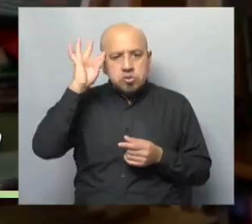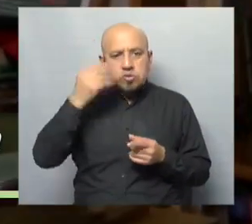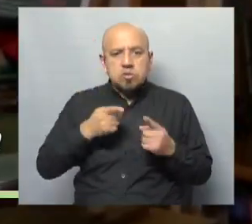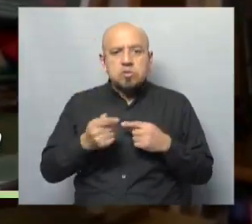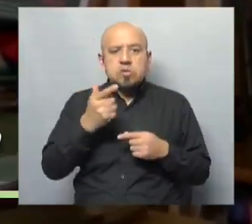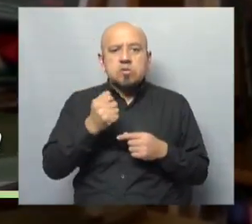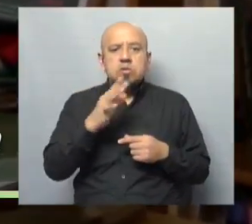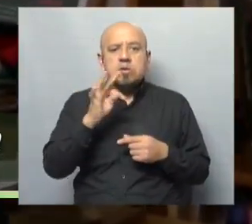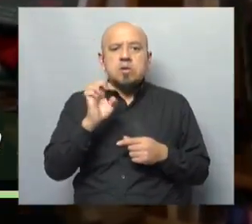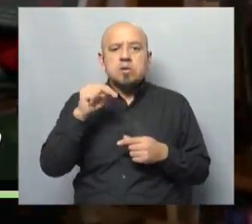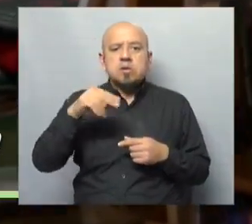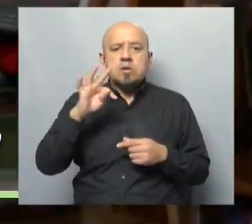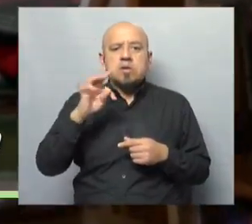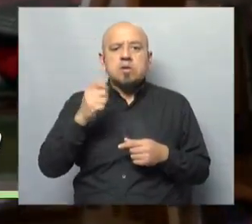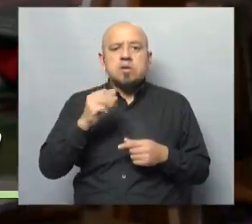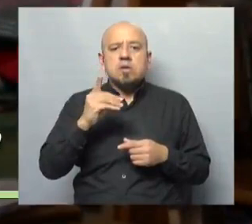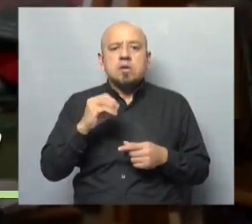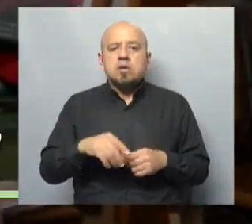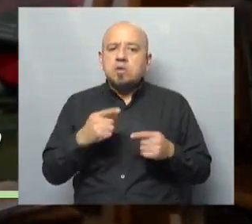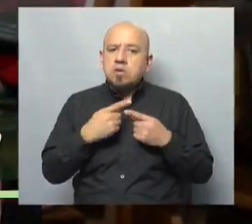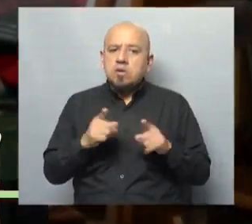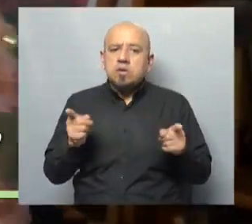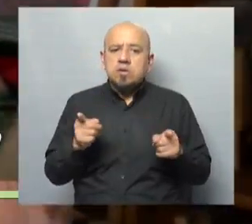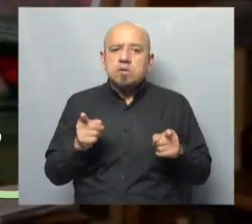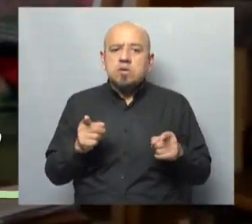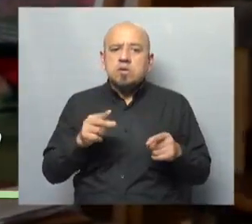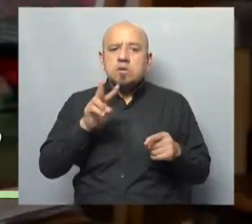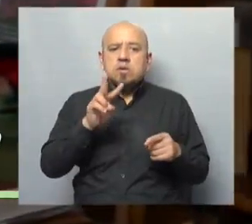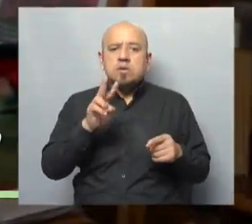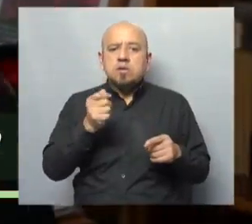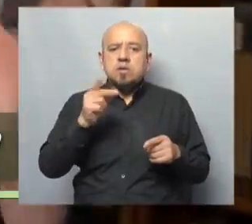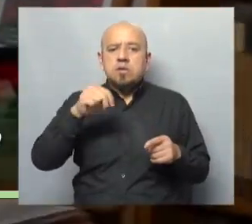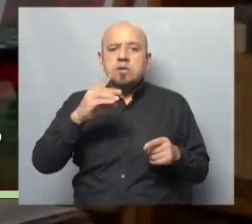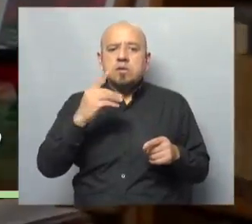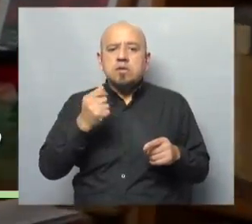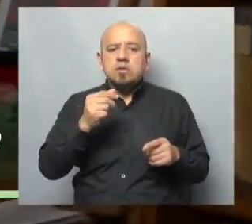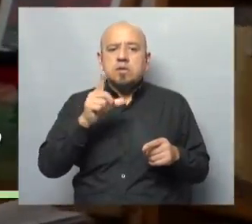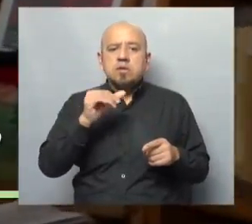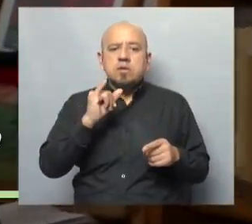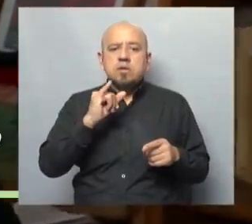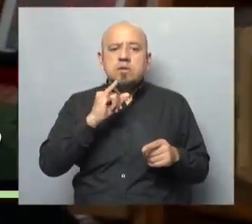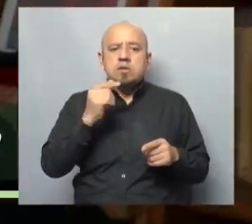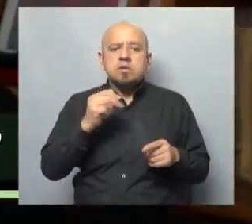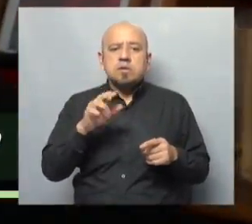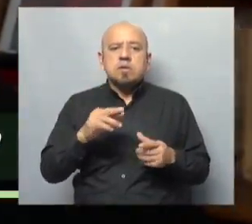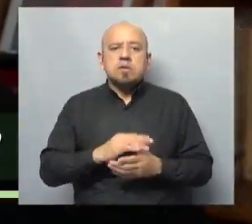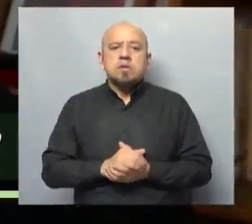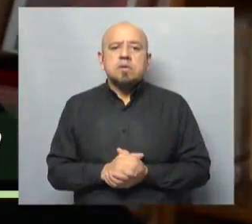más que es diferente de la de la vandalización que ocurre con un banco de plaza o